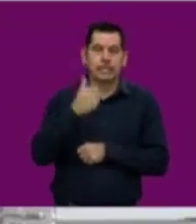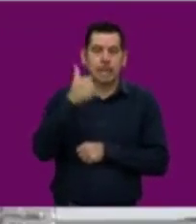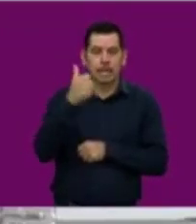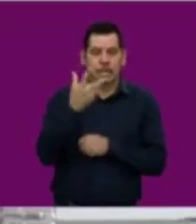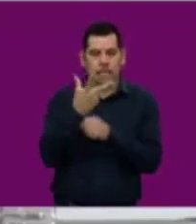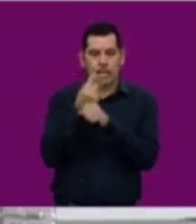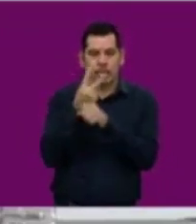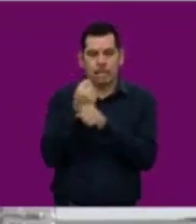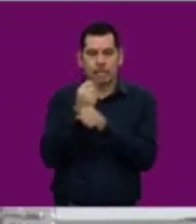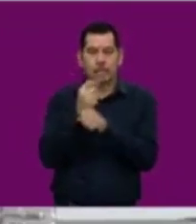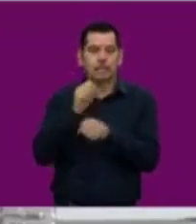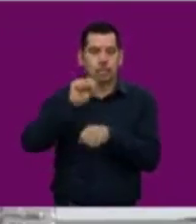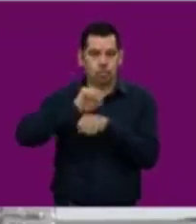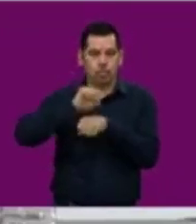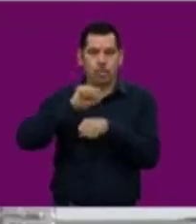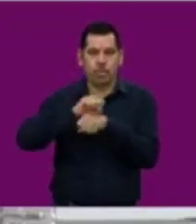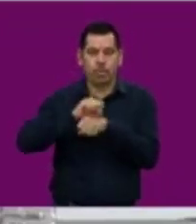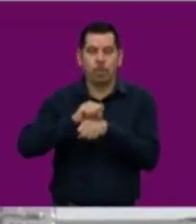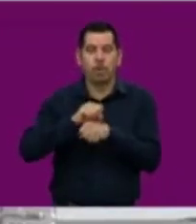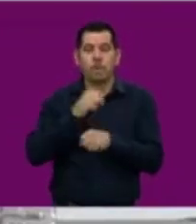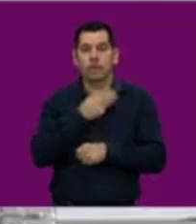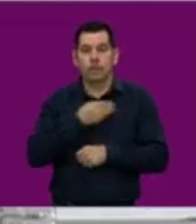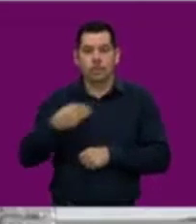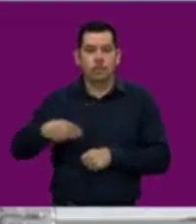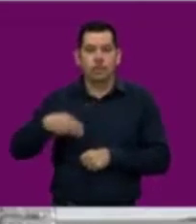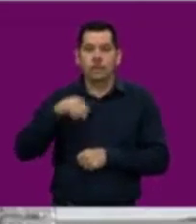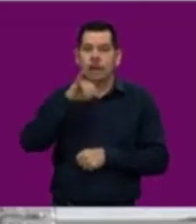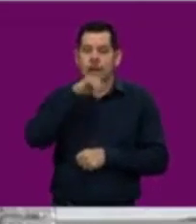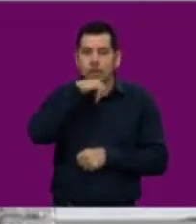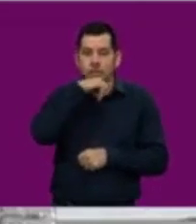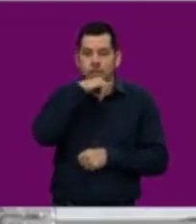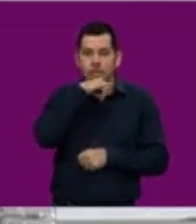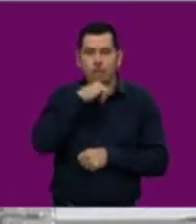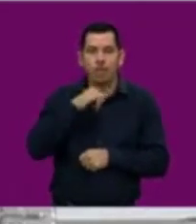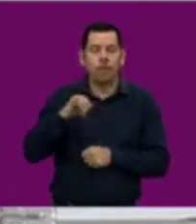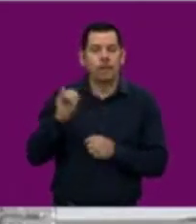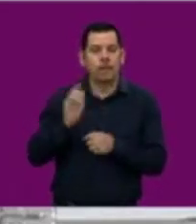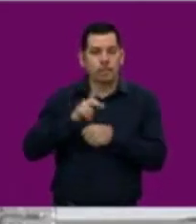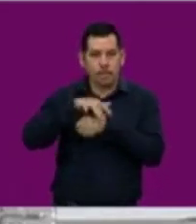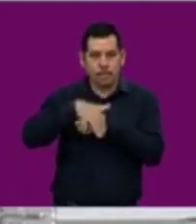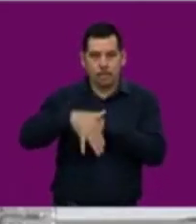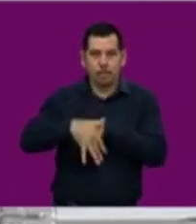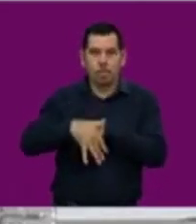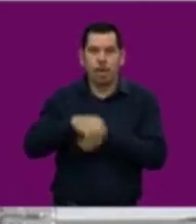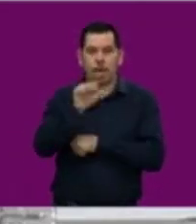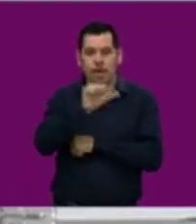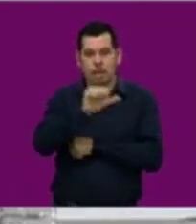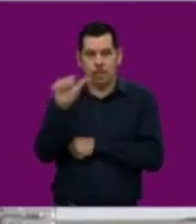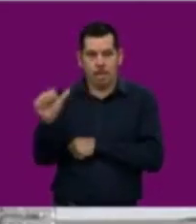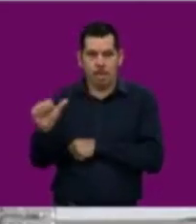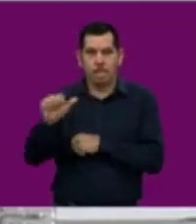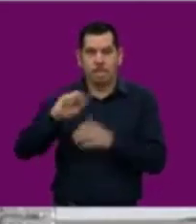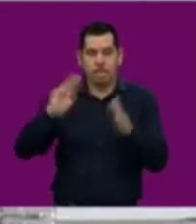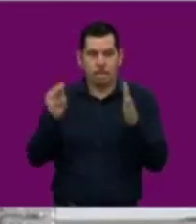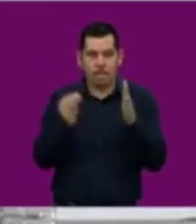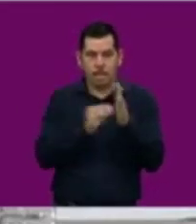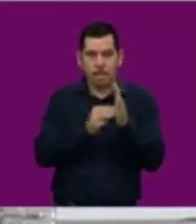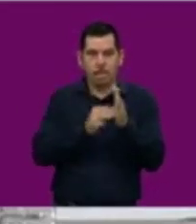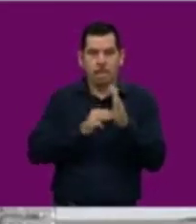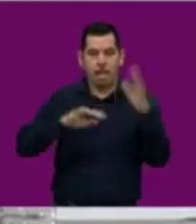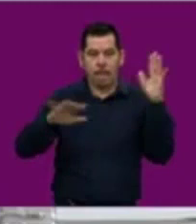municipios como jantetelco tepalcingo atlatlaucan miacatlán amacuzac